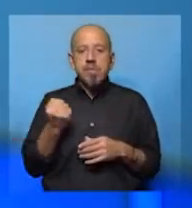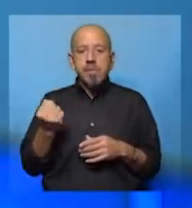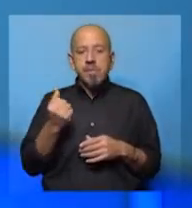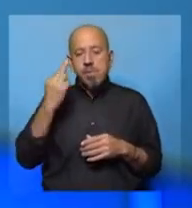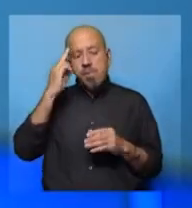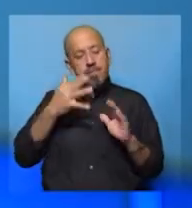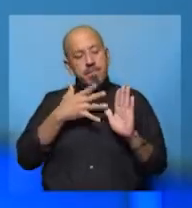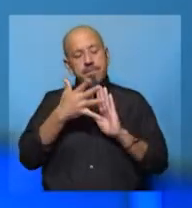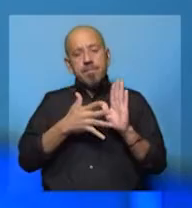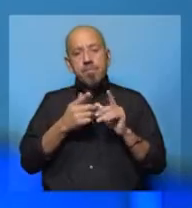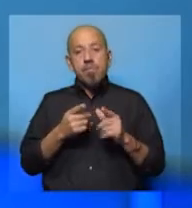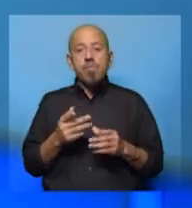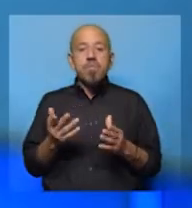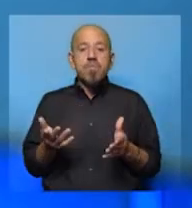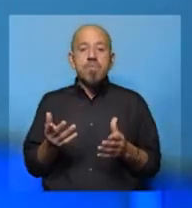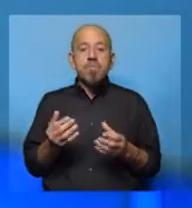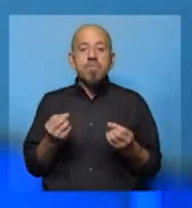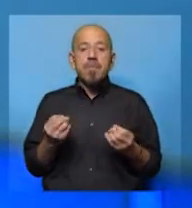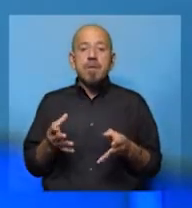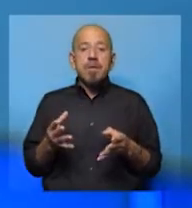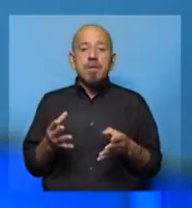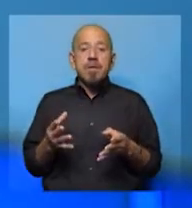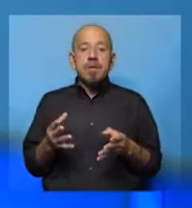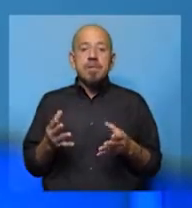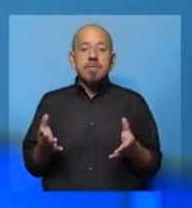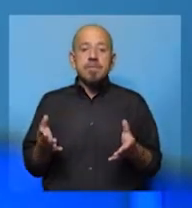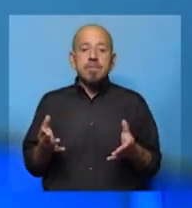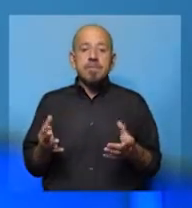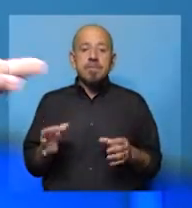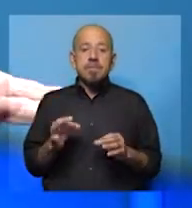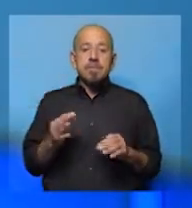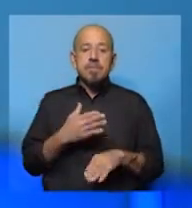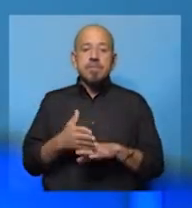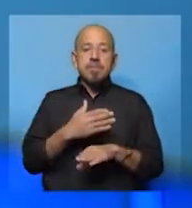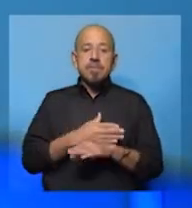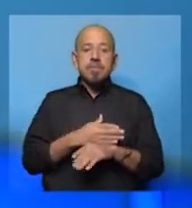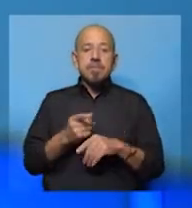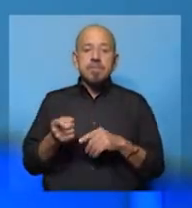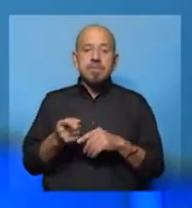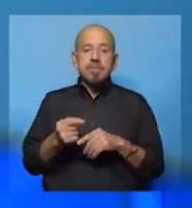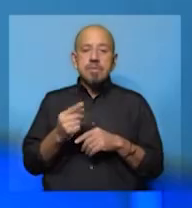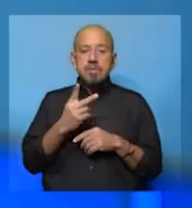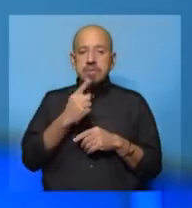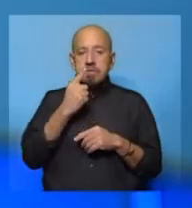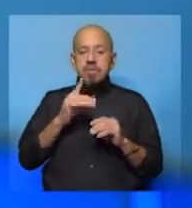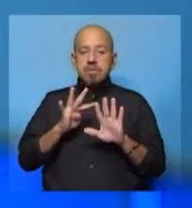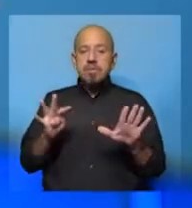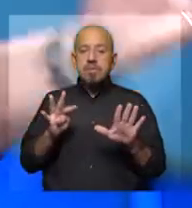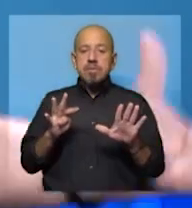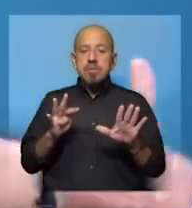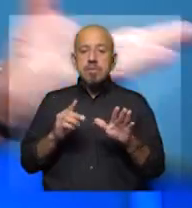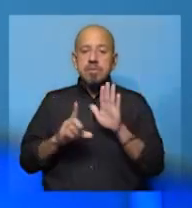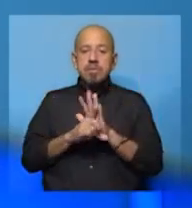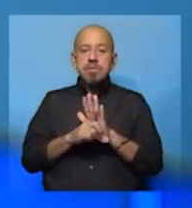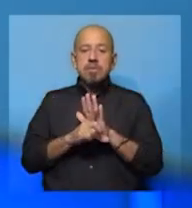país porque bueno Después fui parte o antes de ser intendenta fui parte en el 2009 de los debates de la ley